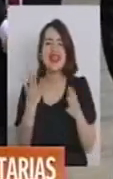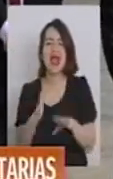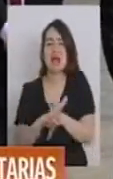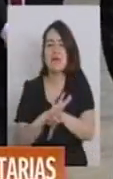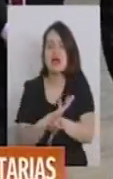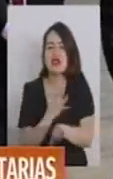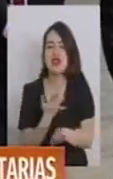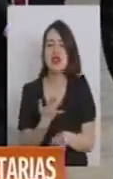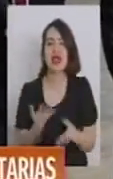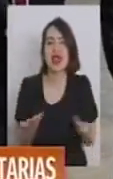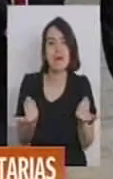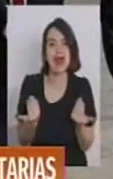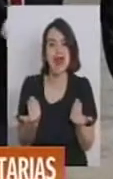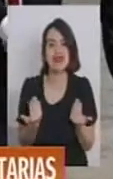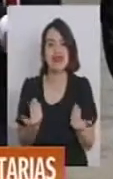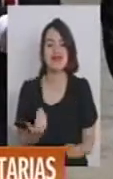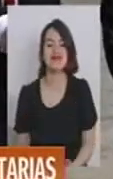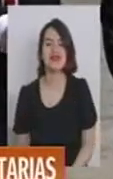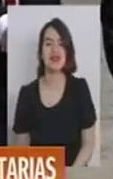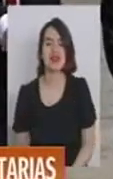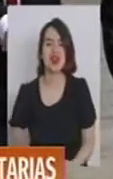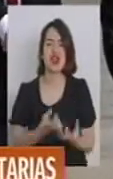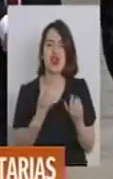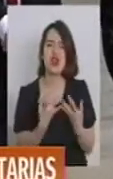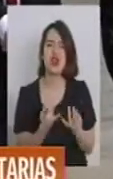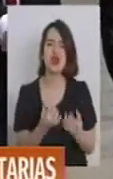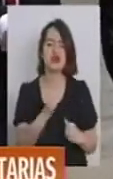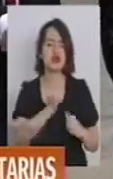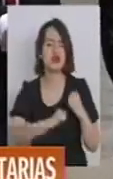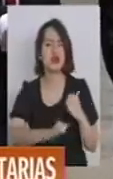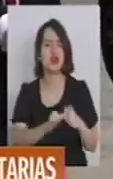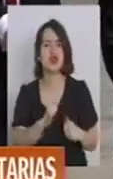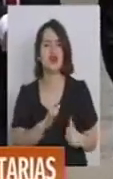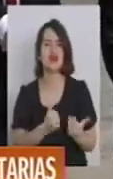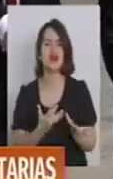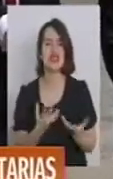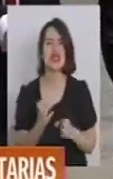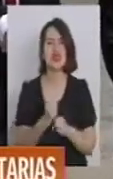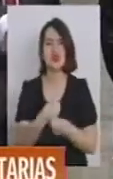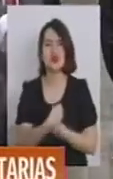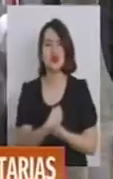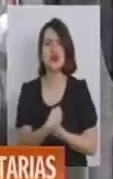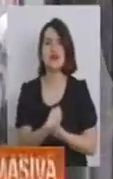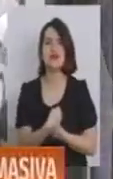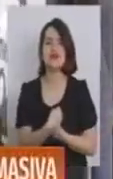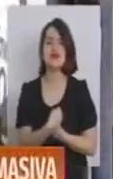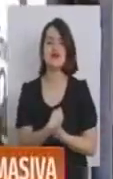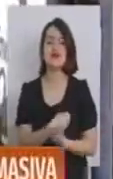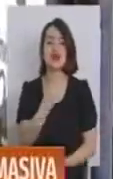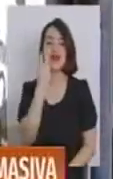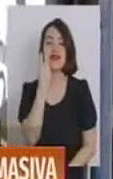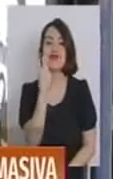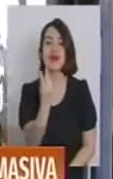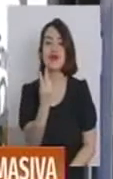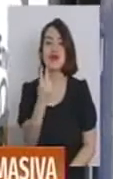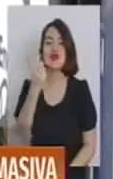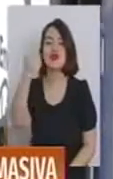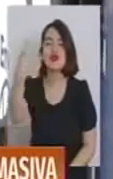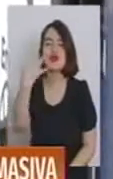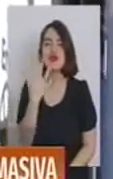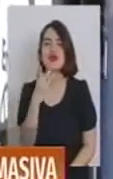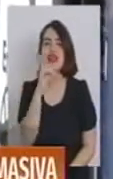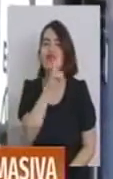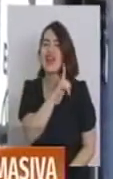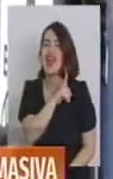esperanza. Porque después de tanto dolor, sufrimiento, privaciones y angustias, vemos la luz al final